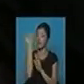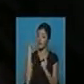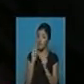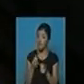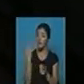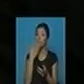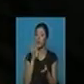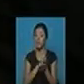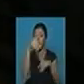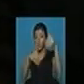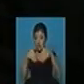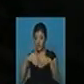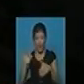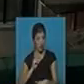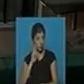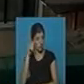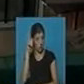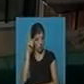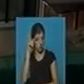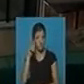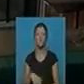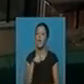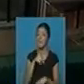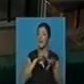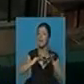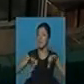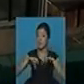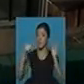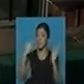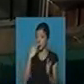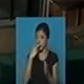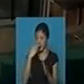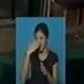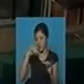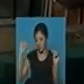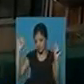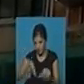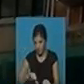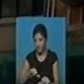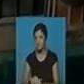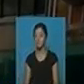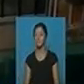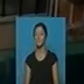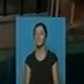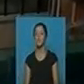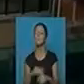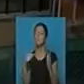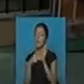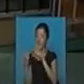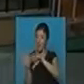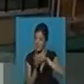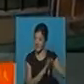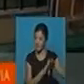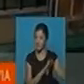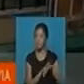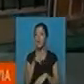un referéndum. 2008. Un referéndum para dividir a Bolivia, que finalmente no prosperó. Pero además de eso, hoy estamos